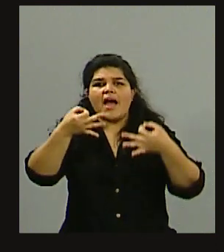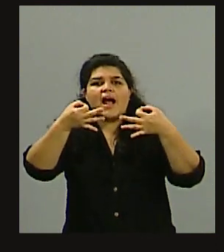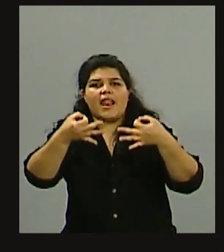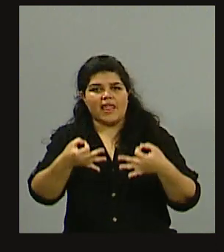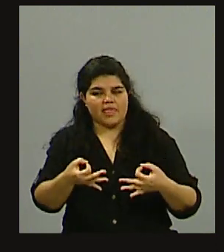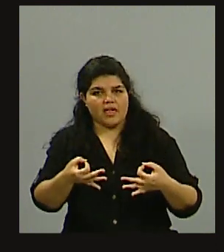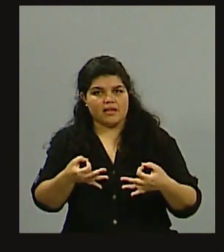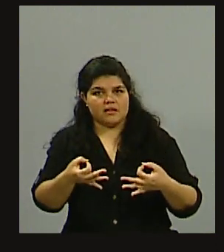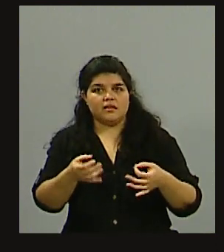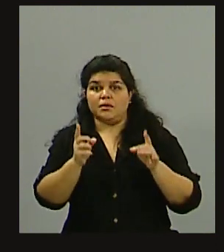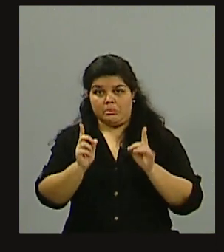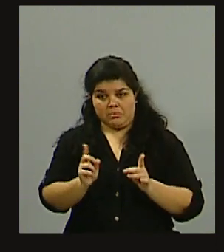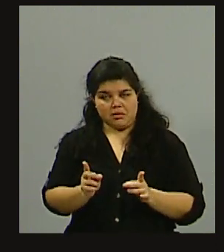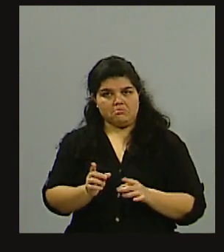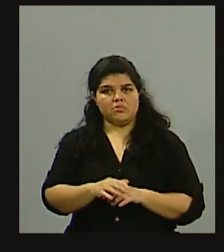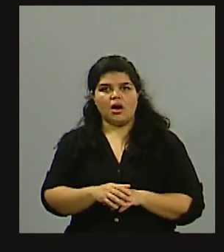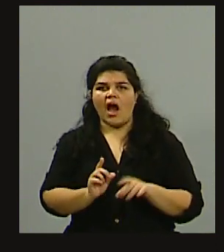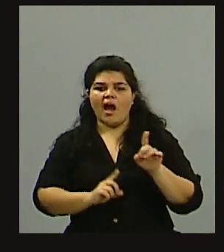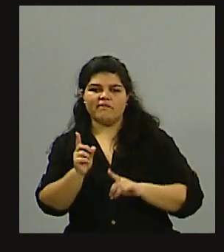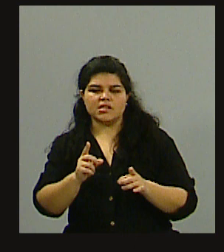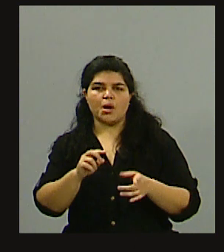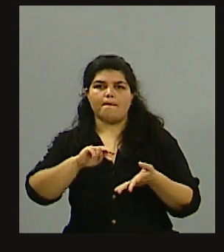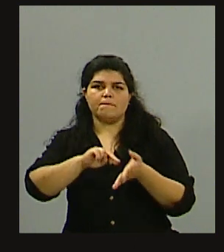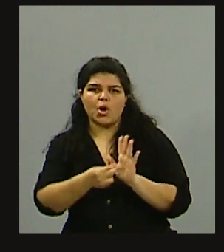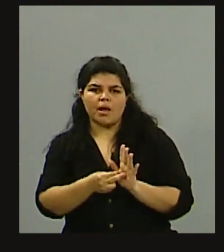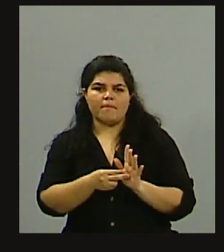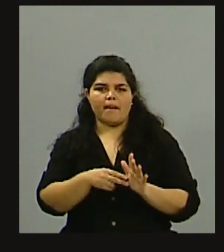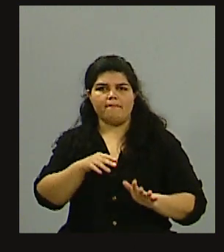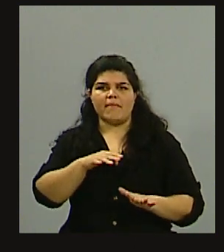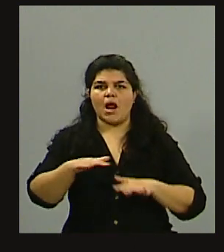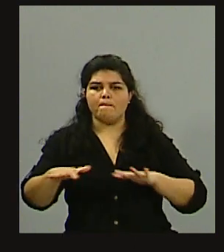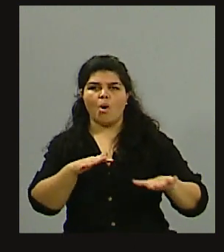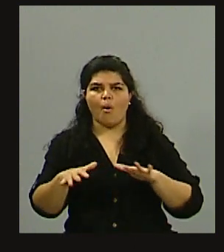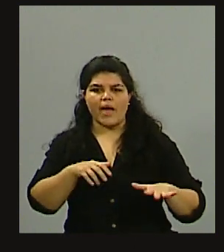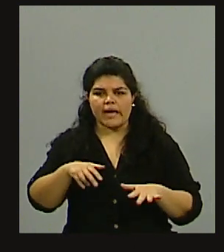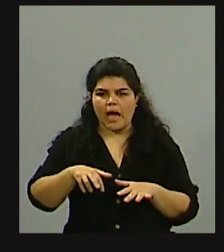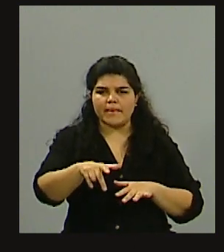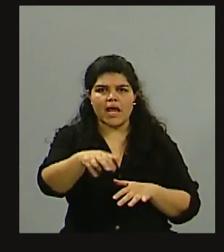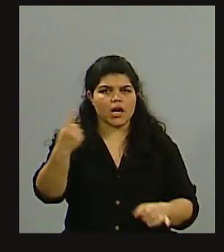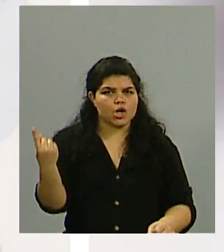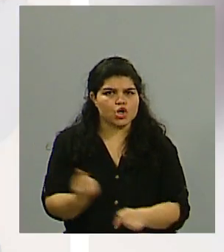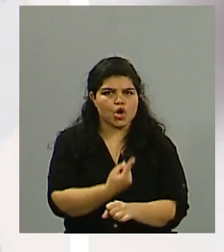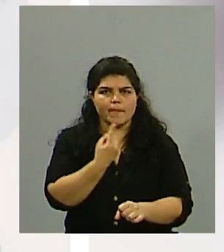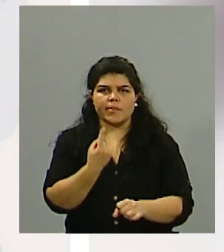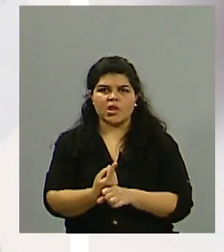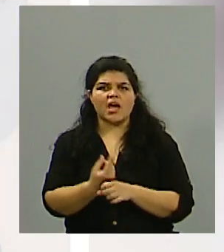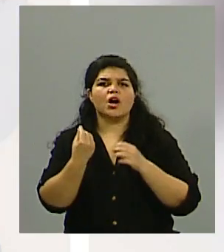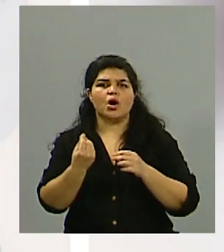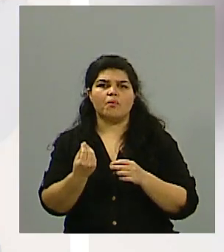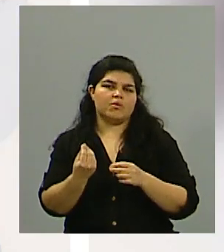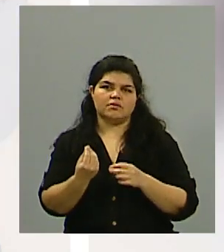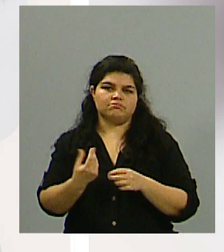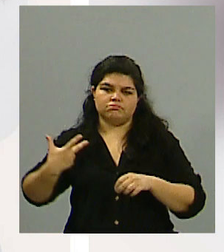para movilizarse, normalmente terminaban en eutanasia. No habían otras posibilidades, no habían otras alternativas y lo que buscamos